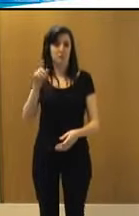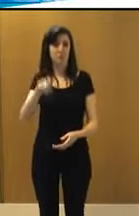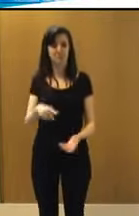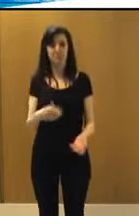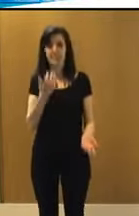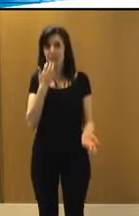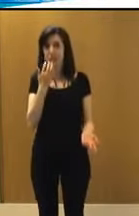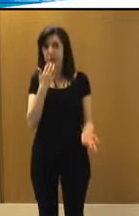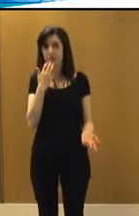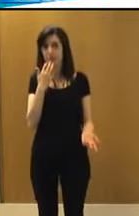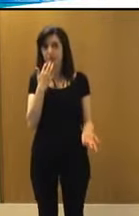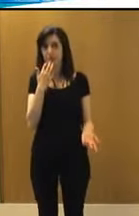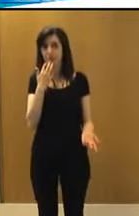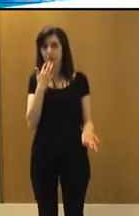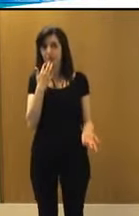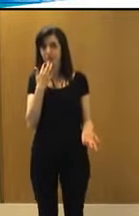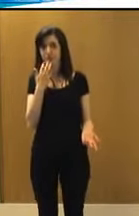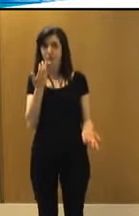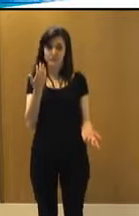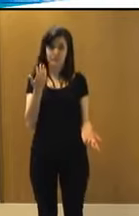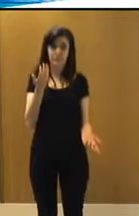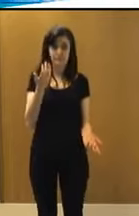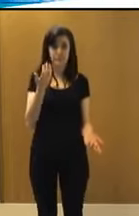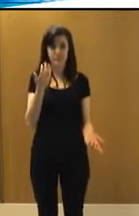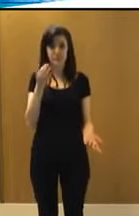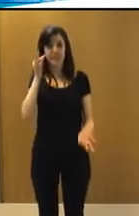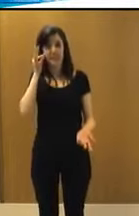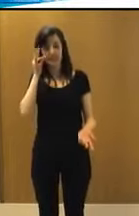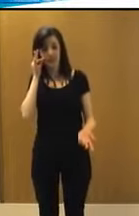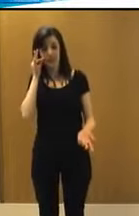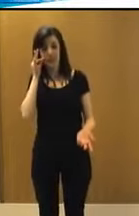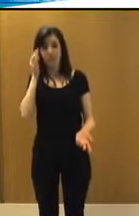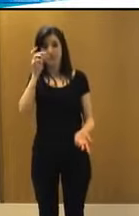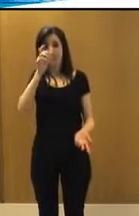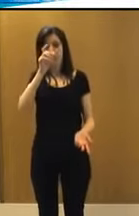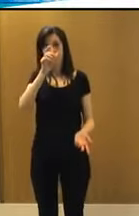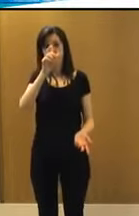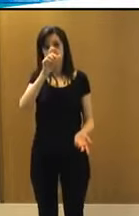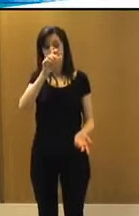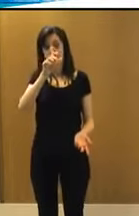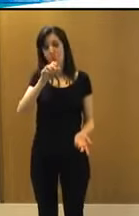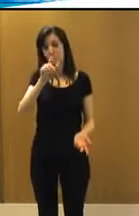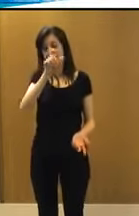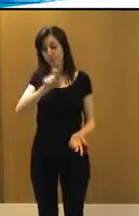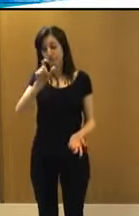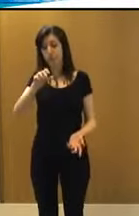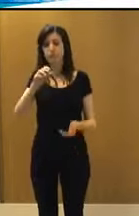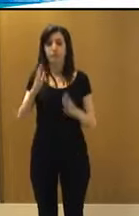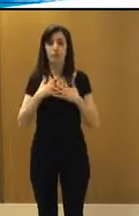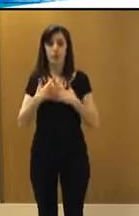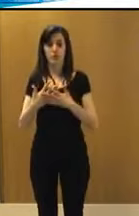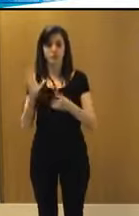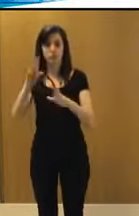mejor si comparamos con la realidad de la involucración de los 50 plus en